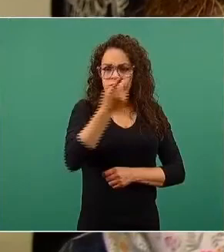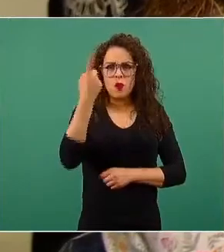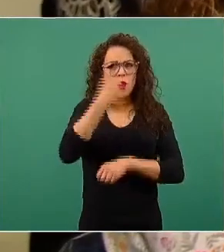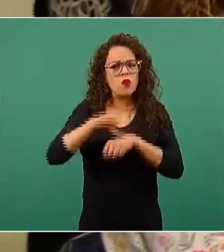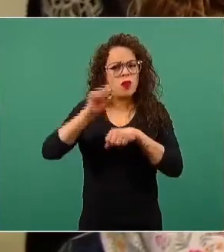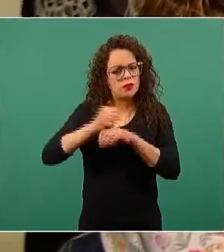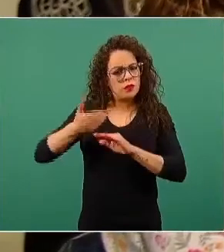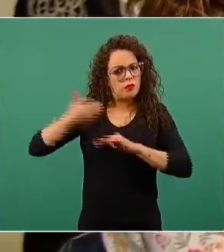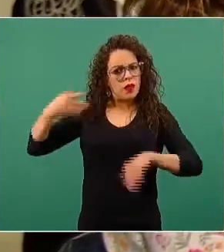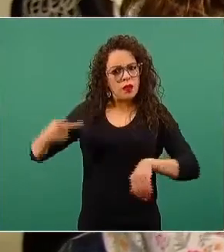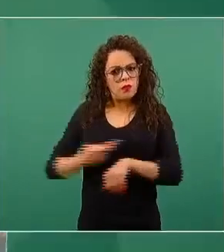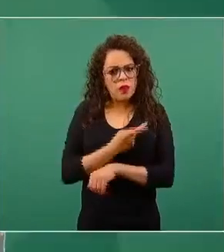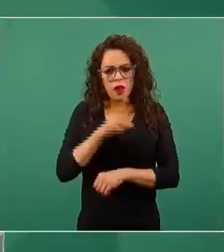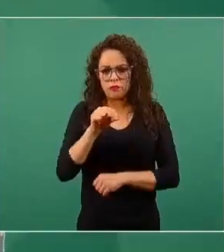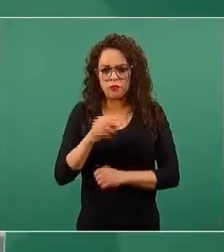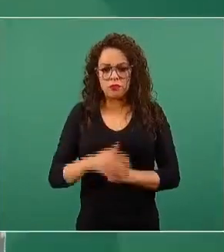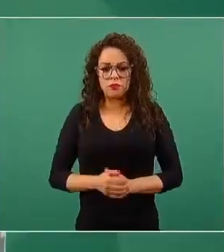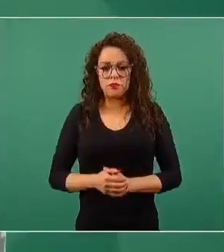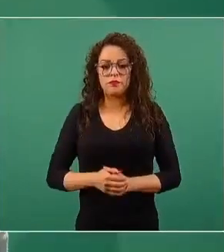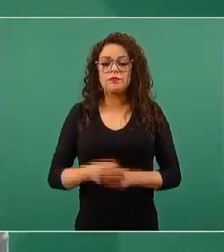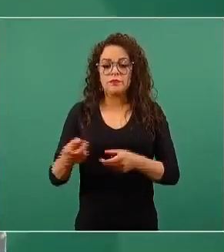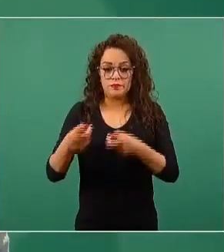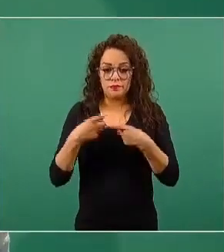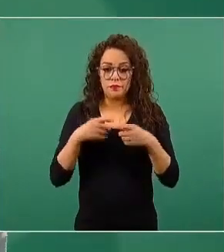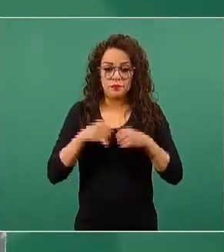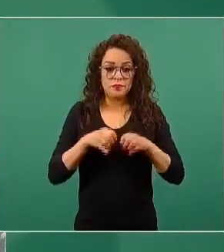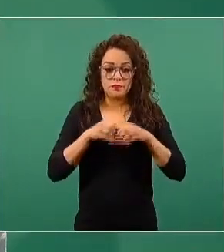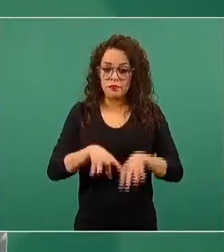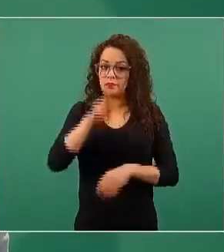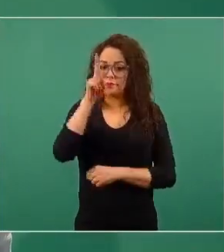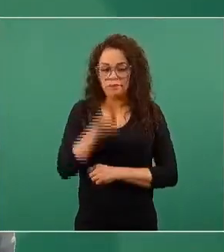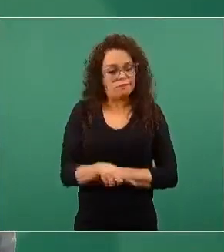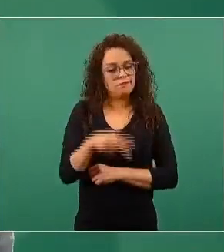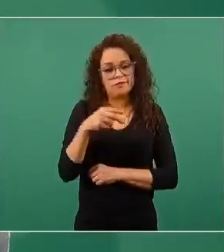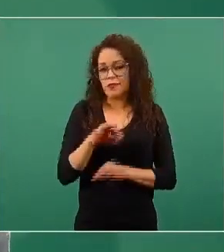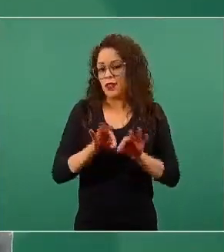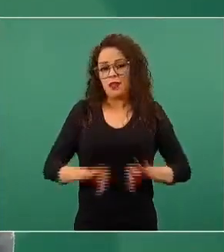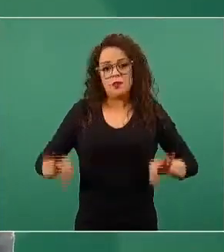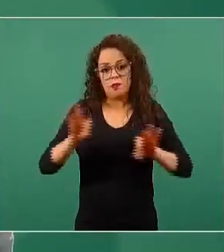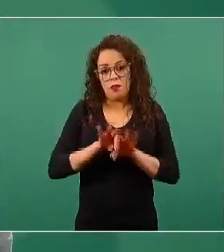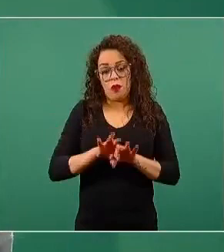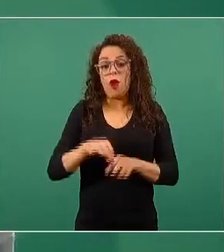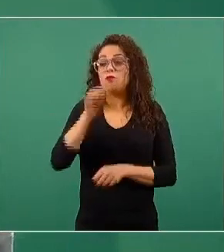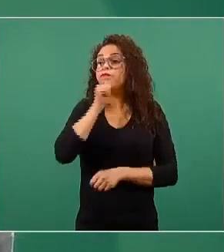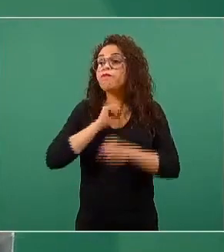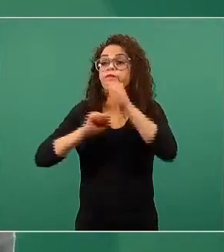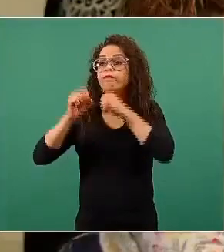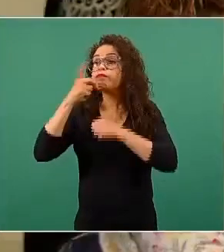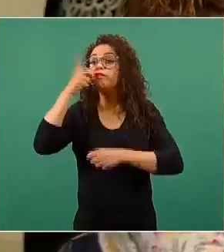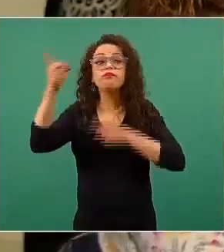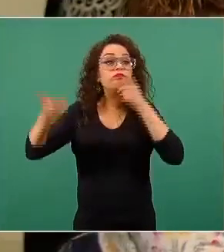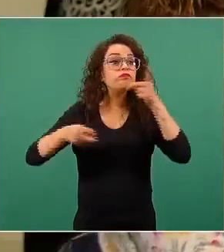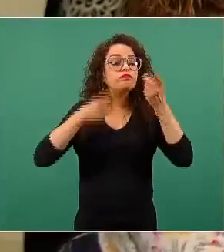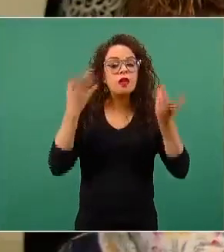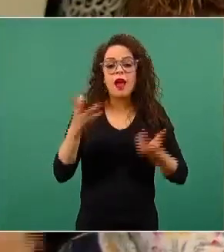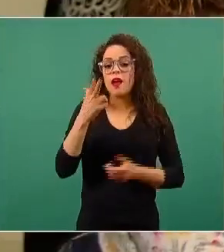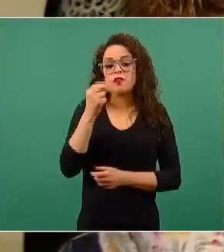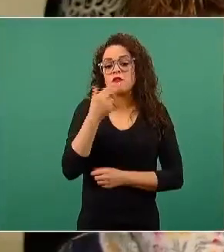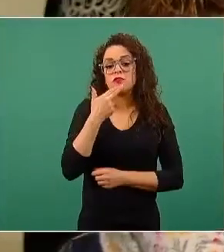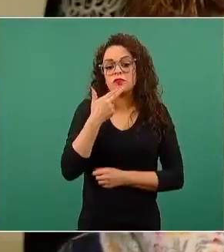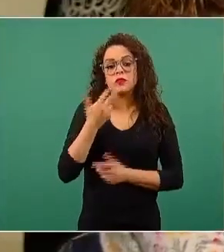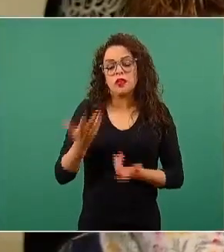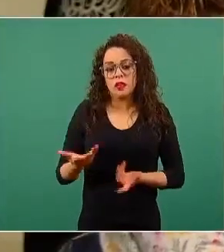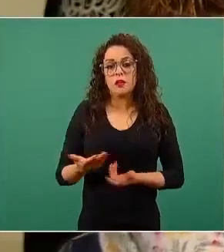semana pasada y no. Tráiganos información, Andrea, es vital, lo que hemos dicho siempre, rumores no sirven. Tráiganos son rumores, evidencia no son rumores.